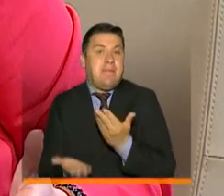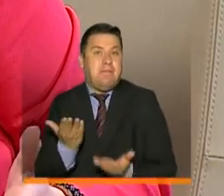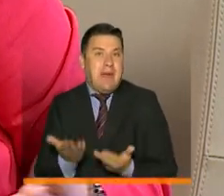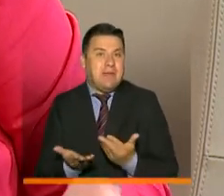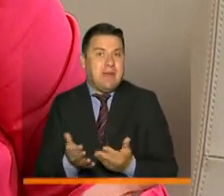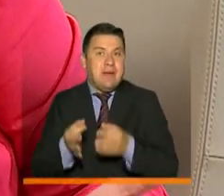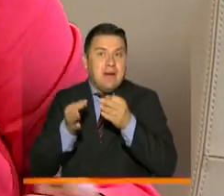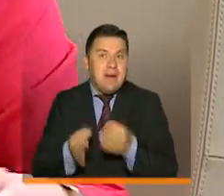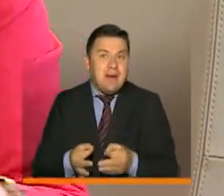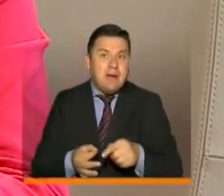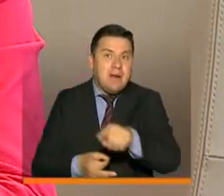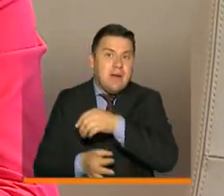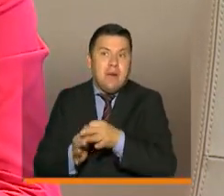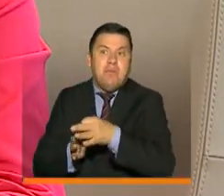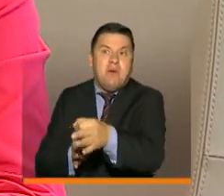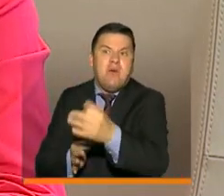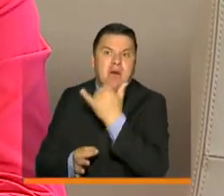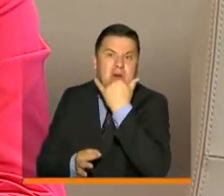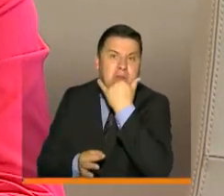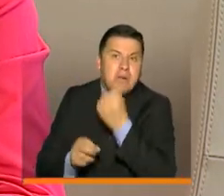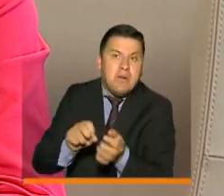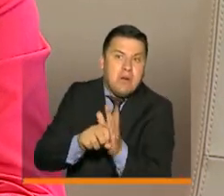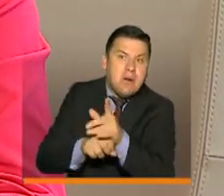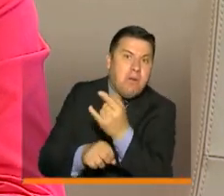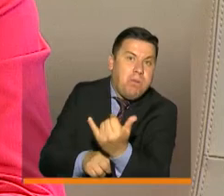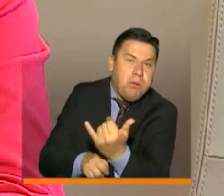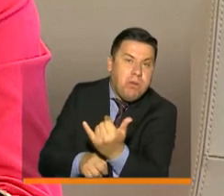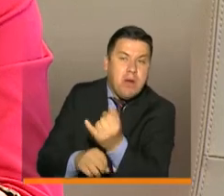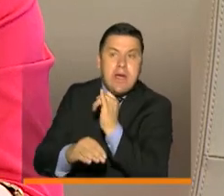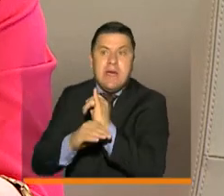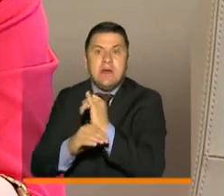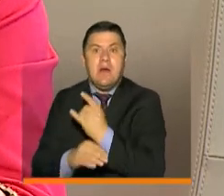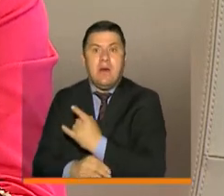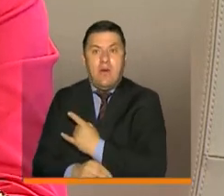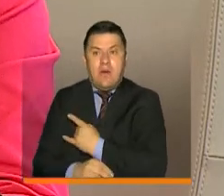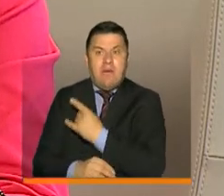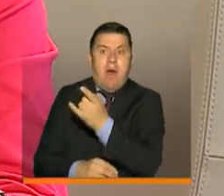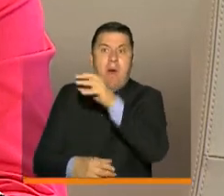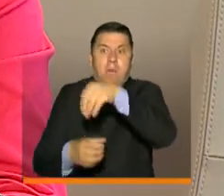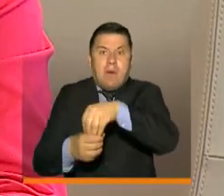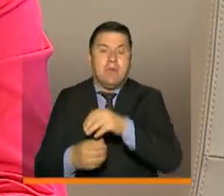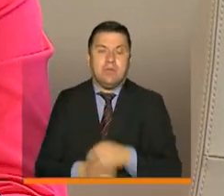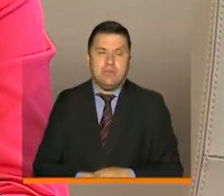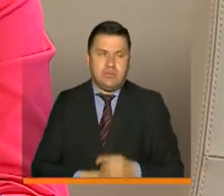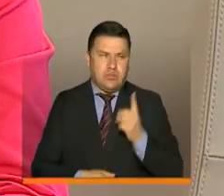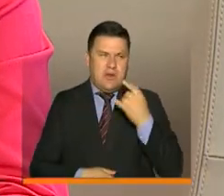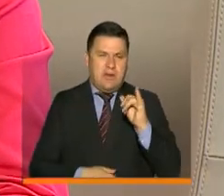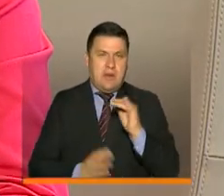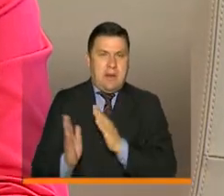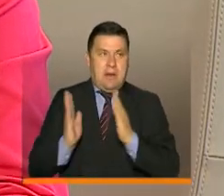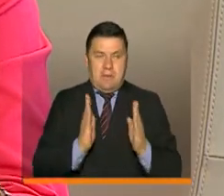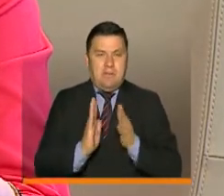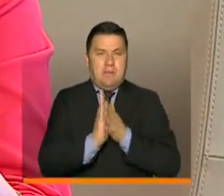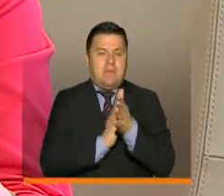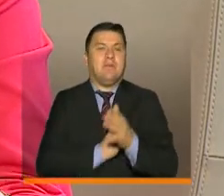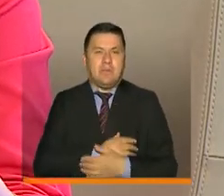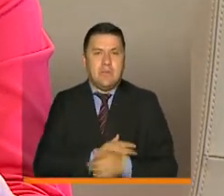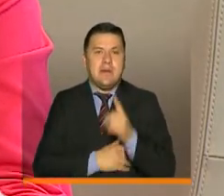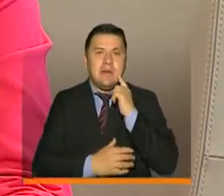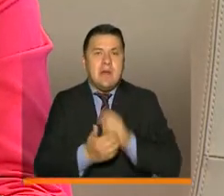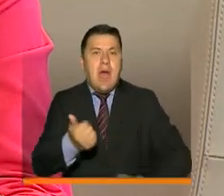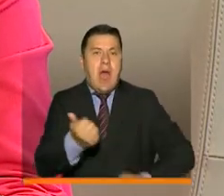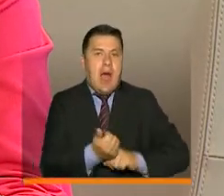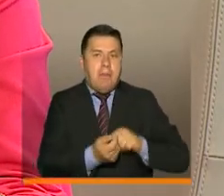la realidad de cada uno de los municipios donde tenga presencia la institución de educación superior. Finalizaría esta primera parte, presidente, con